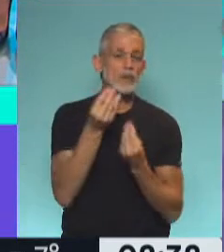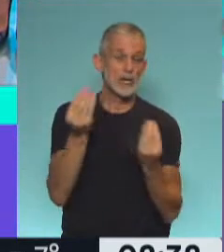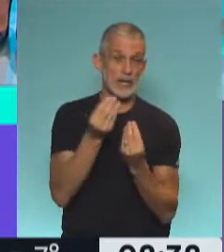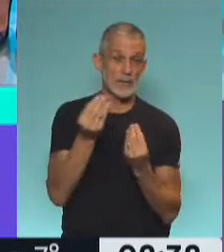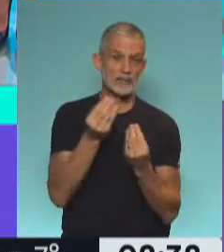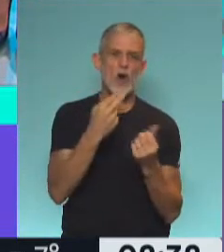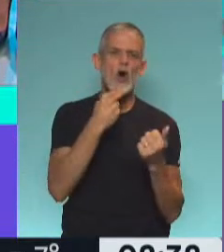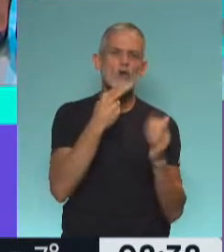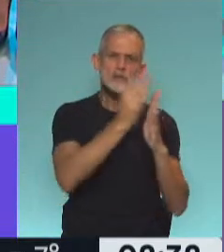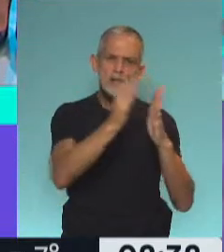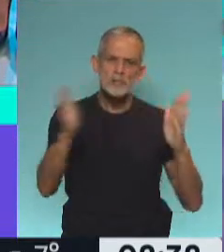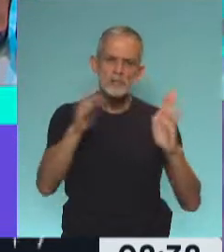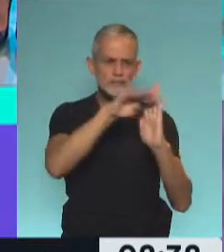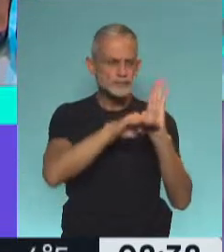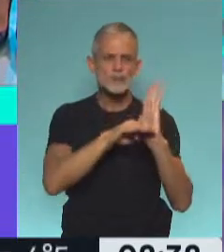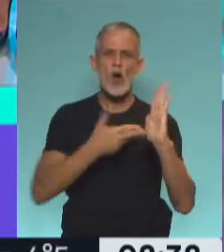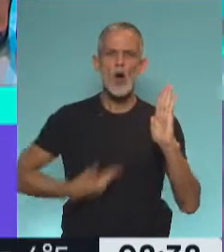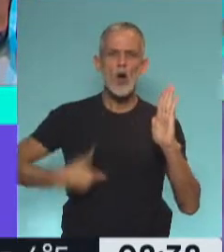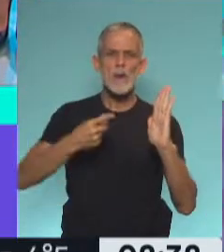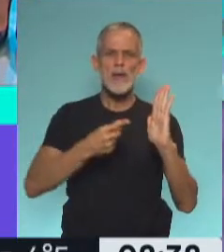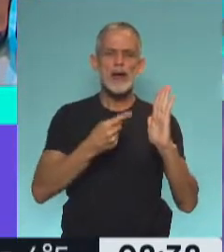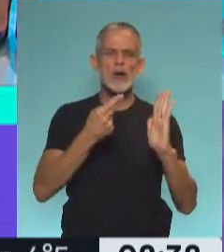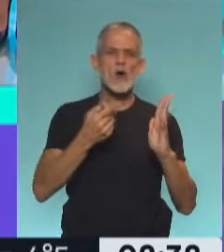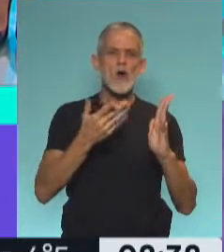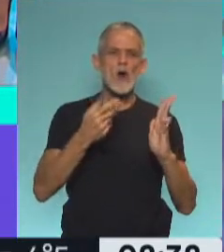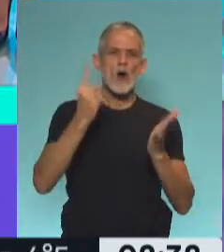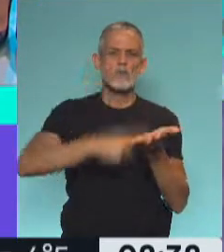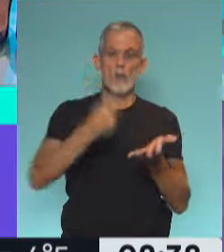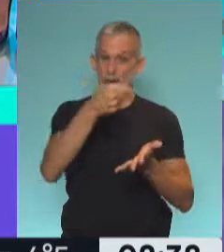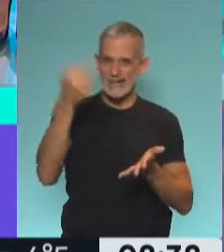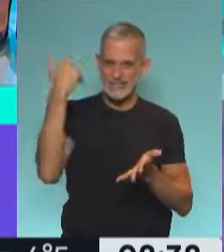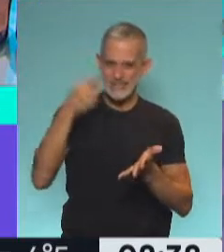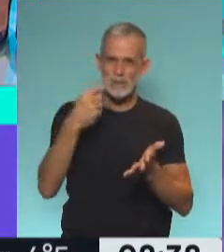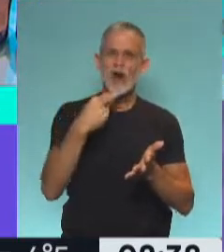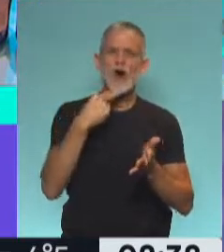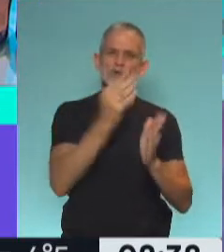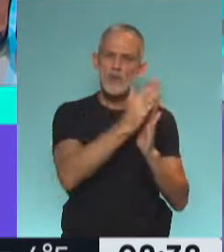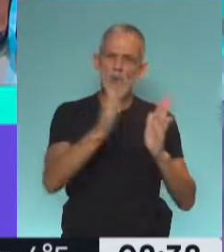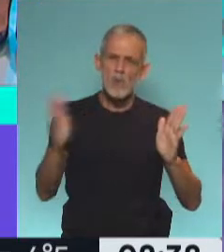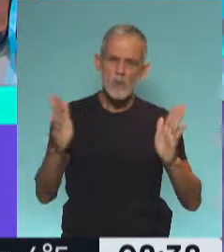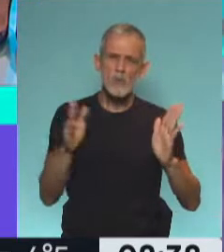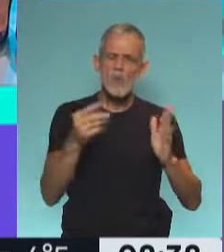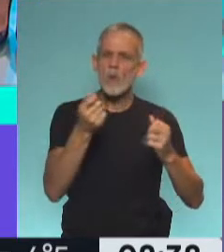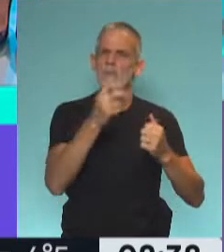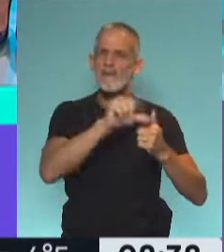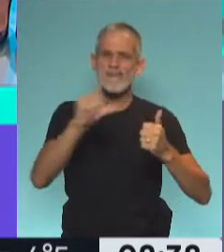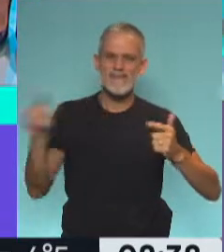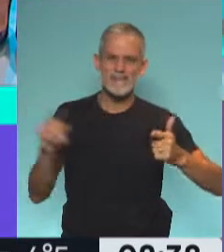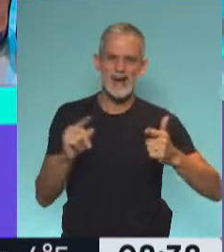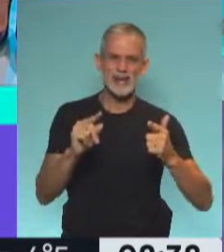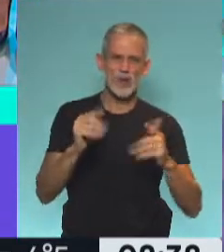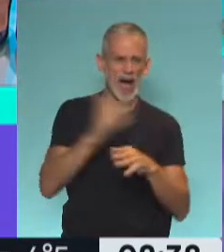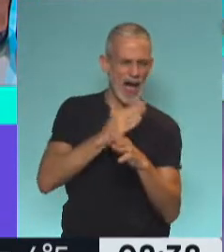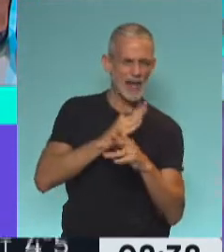los 11 cortes populares que fueron dispuestos por el gobierno hace una semana antes de que justamente se suspendieran